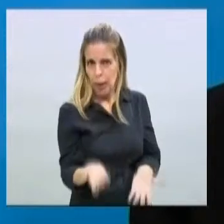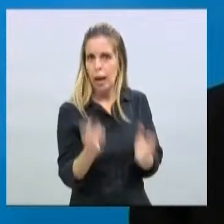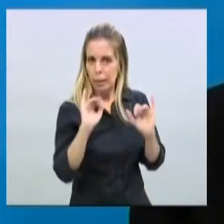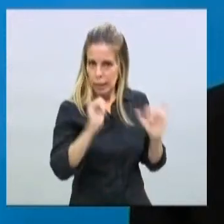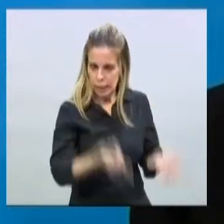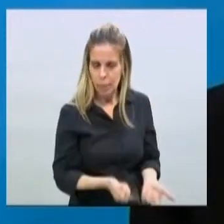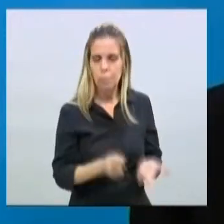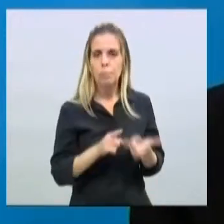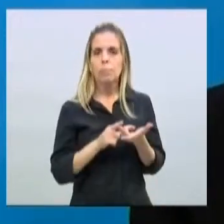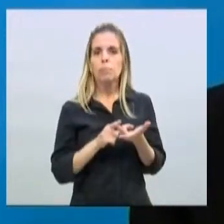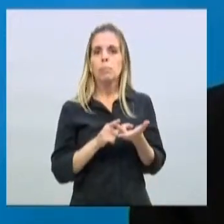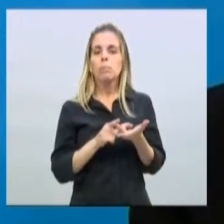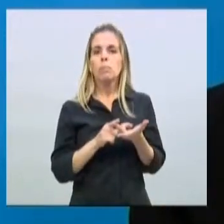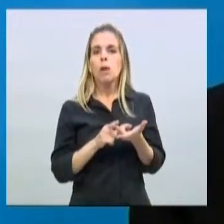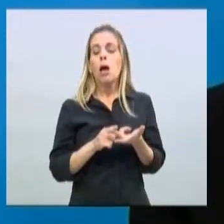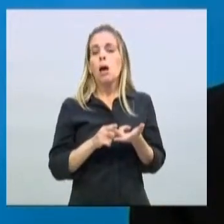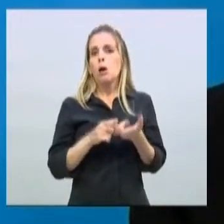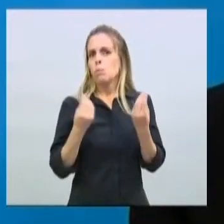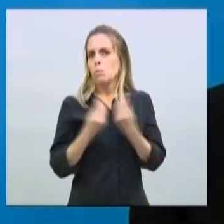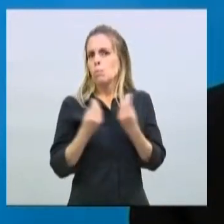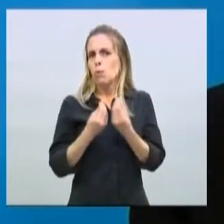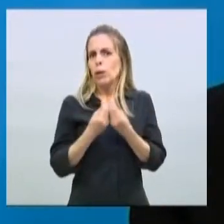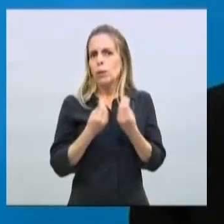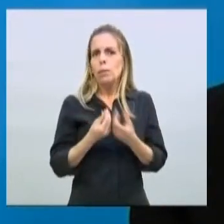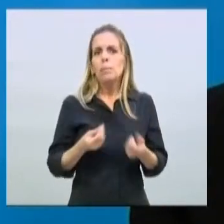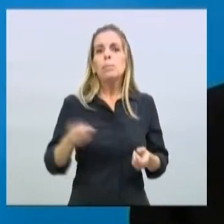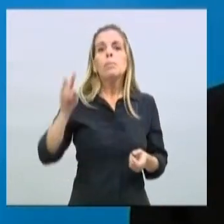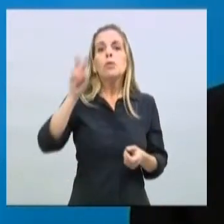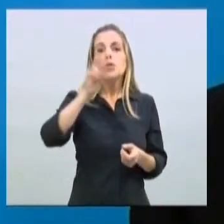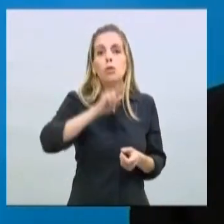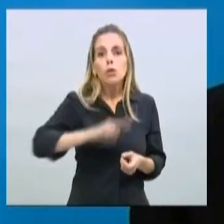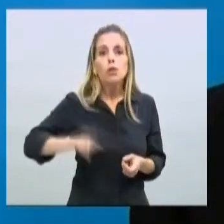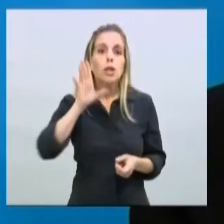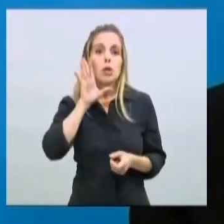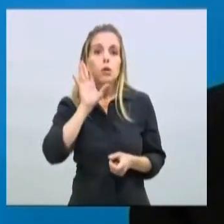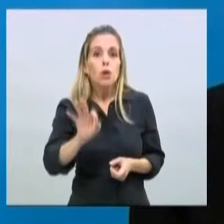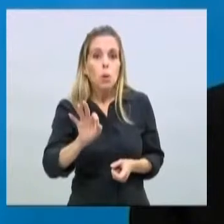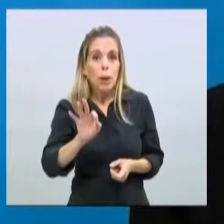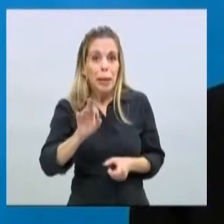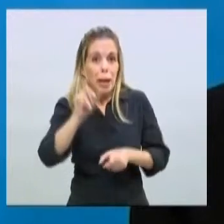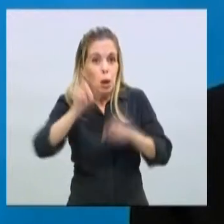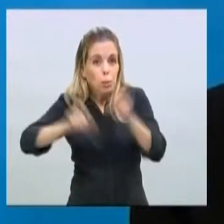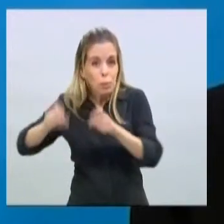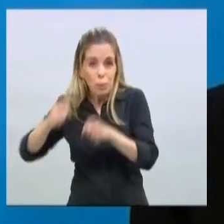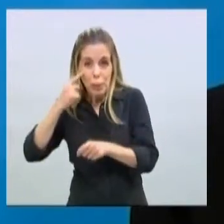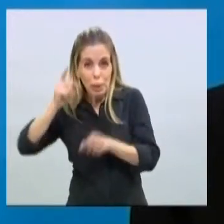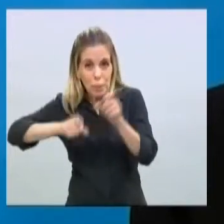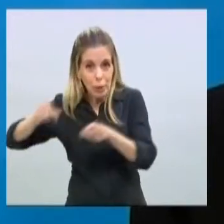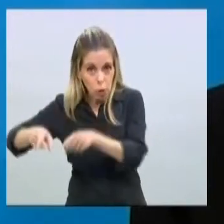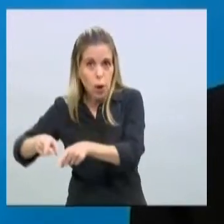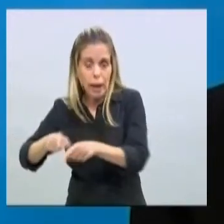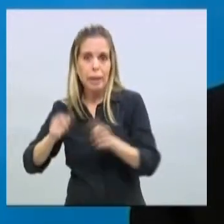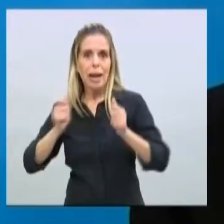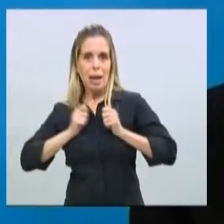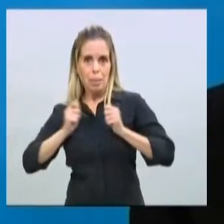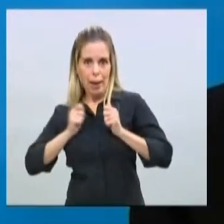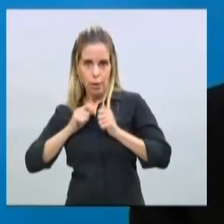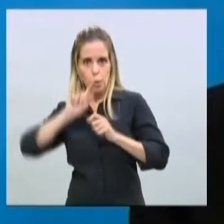Hay 282.000 personas a los que la AFIP ya les dio el ok para que ese dinero se acredite en sus